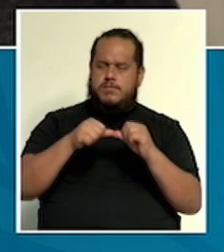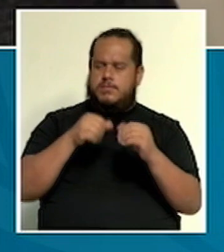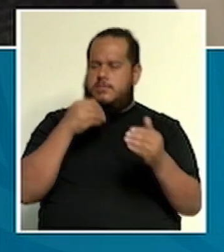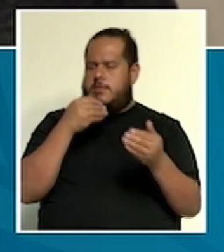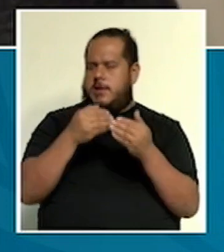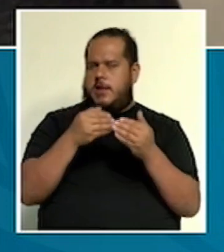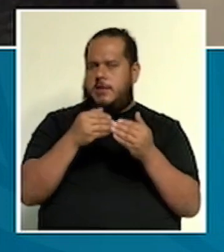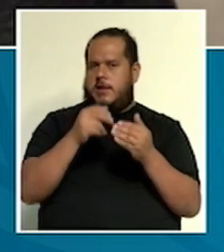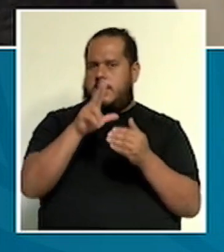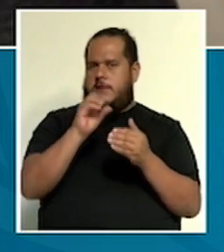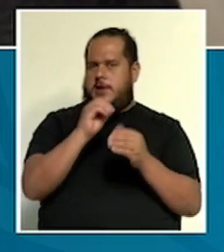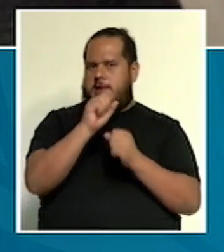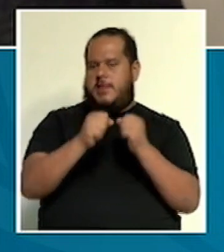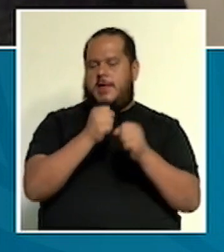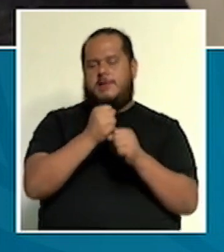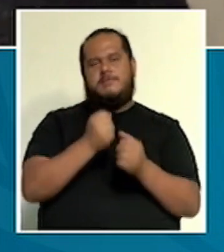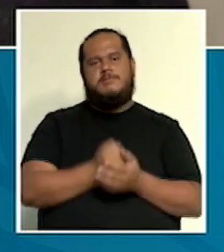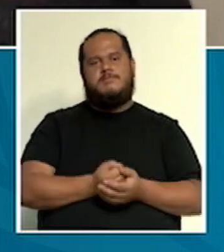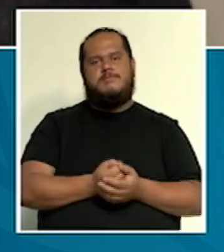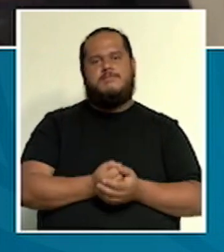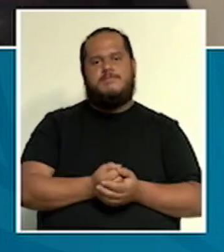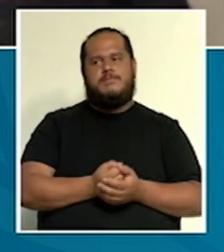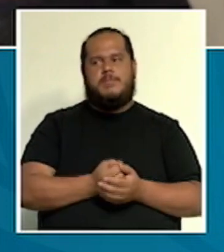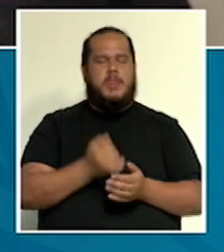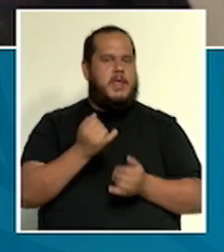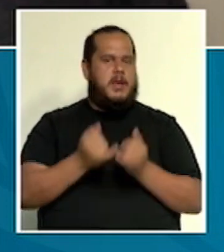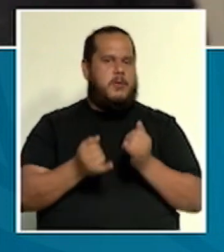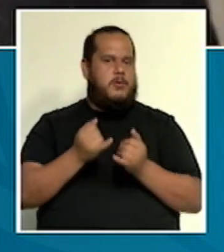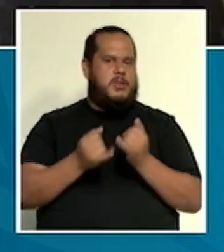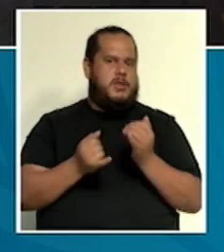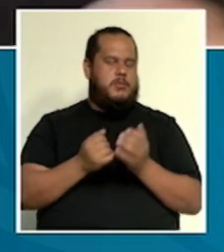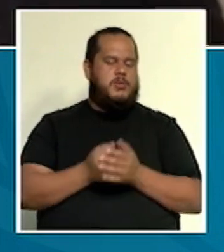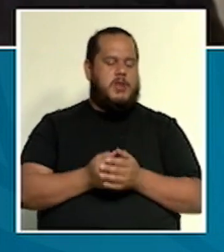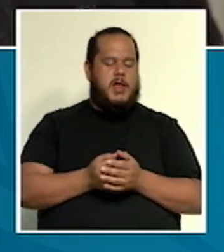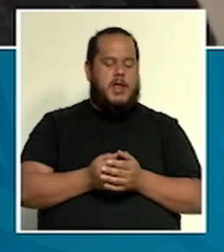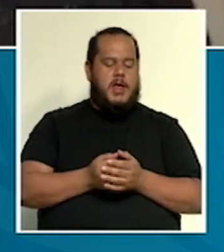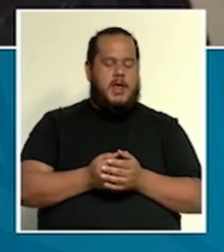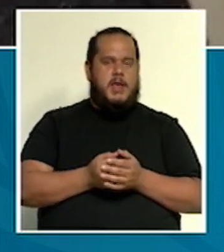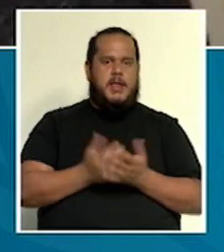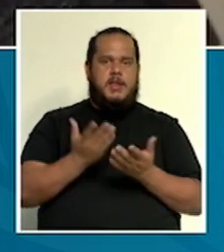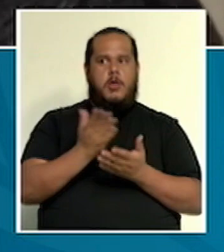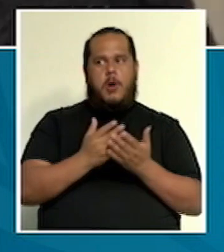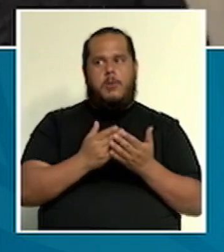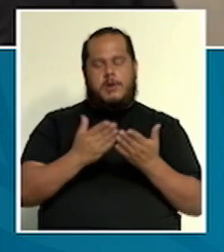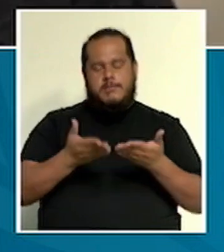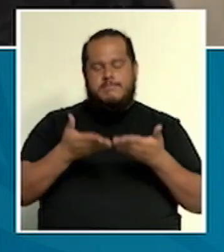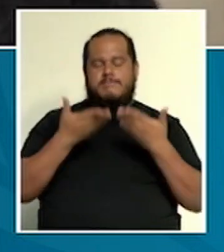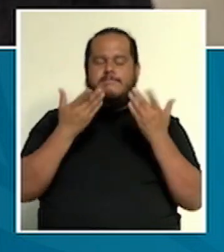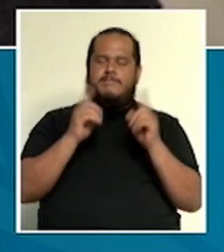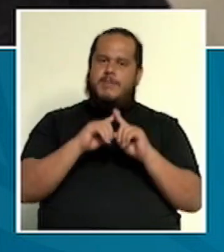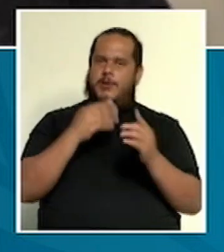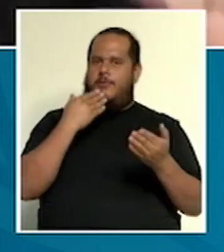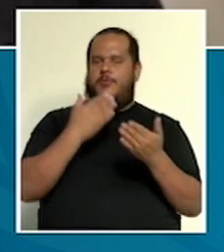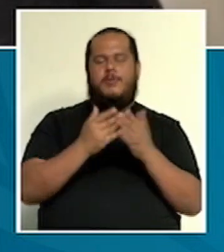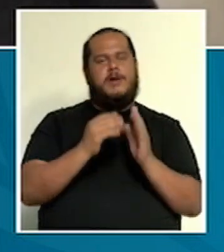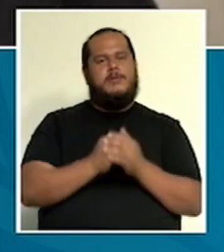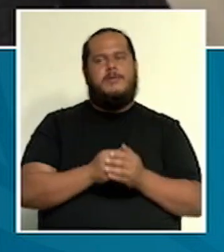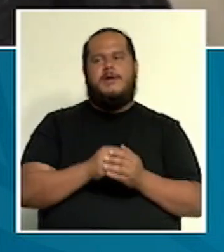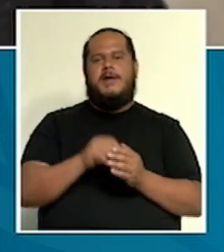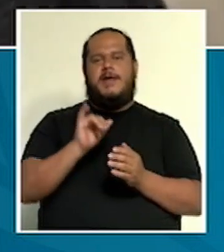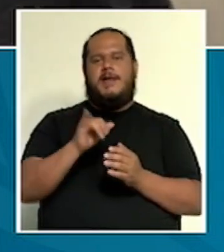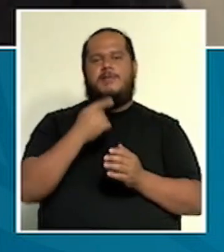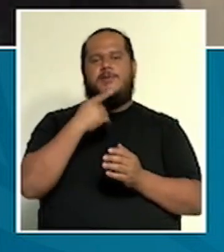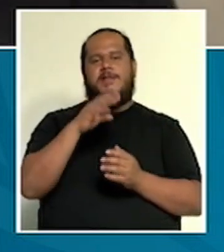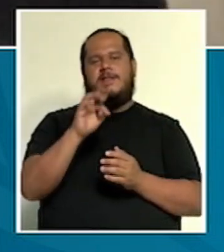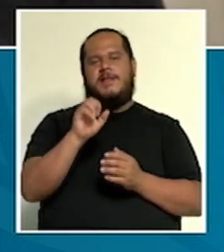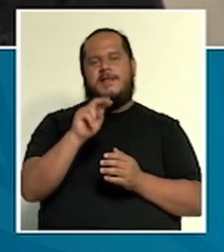casi 30 años últimos, que han sido un soplo, pero bueno, eso dice el tango,